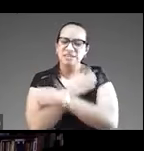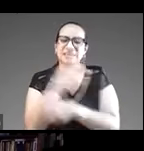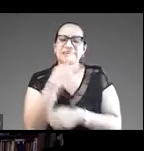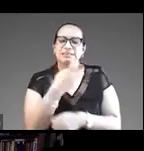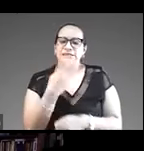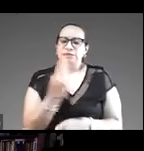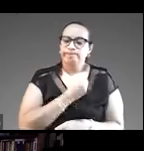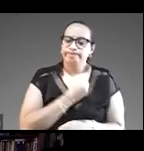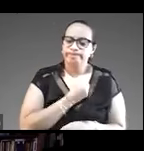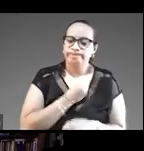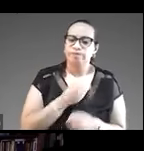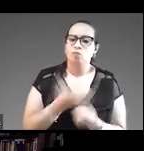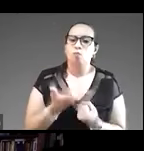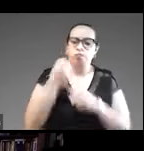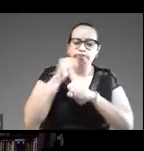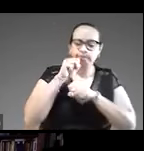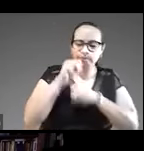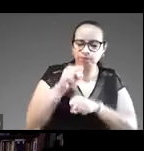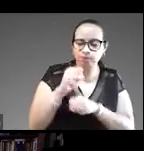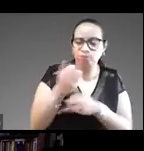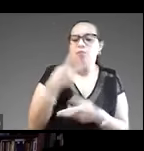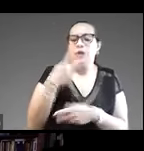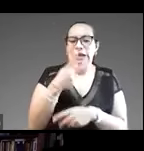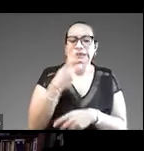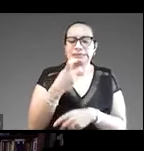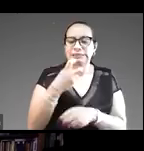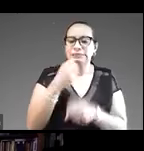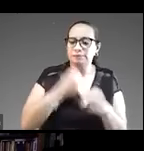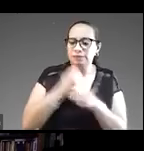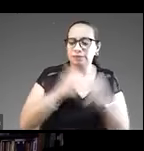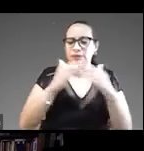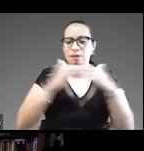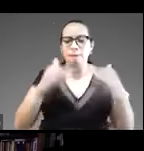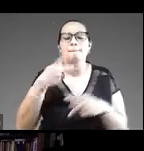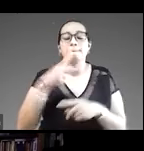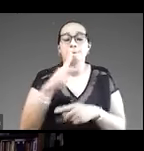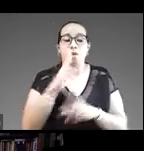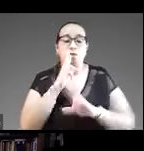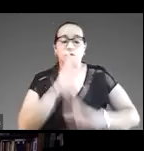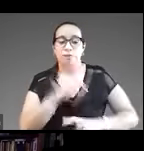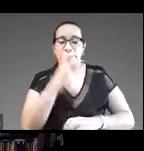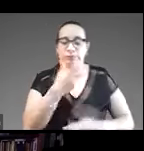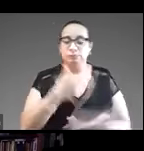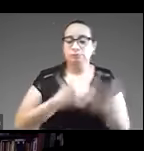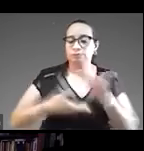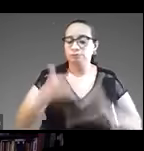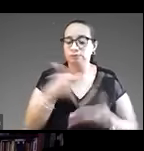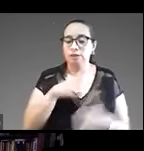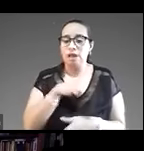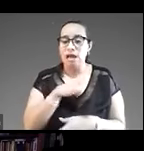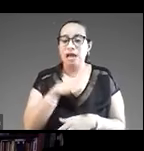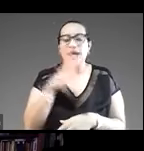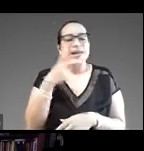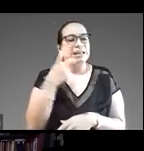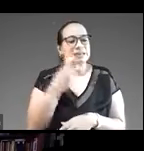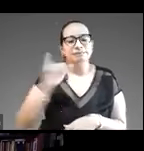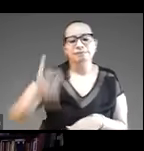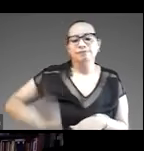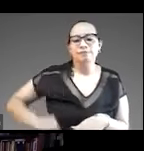existencia es una práctica democrática, pero el producto de esta interacción que se da es lo más